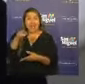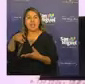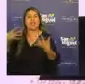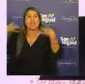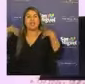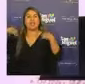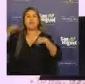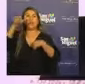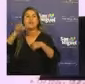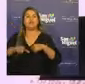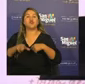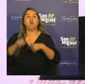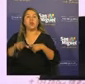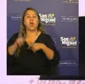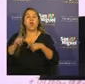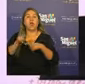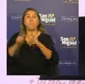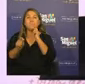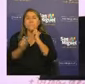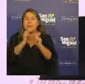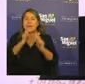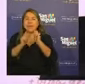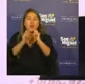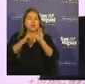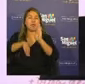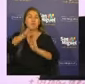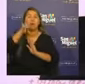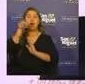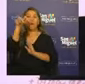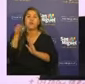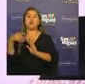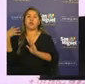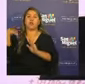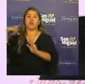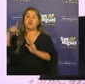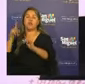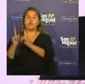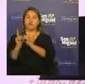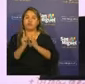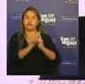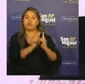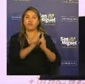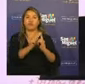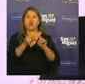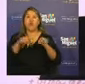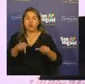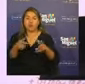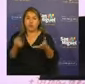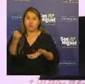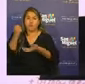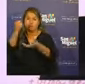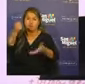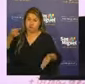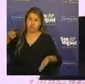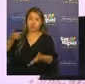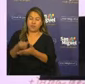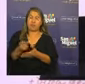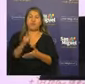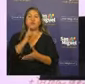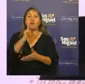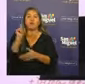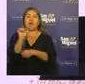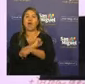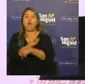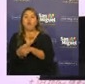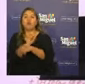de las personas de alta seguridad. Les quiero comentar, le comentaba a él, que como gobierno regional acabamos de invertir muchísimo dinero para tener vehículos